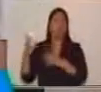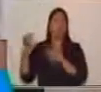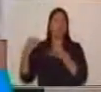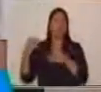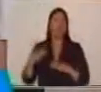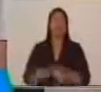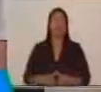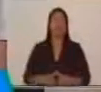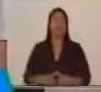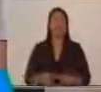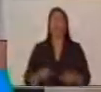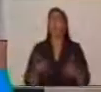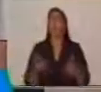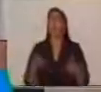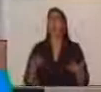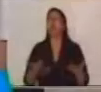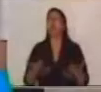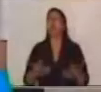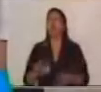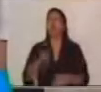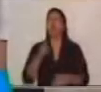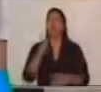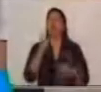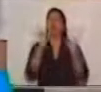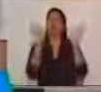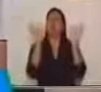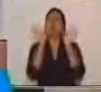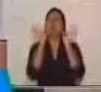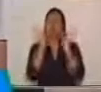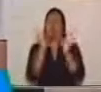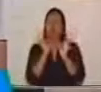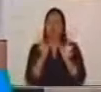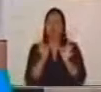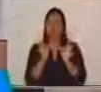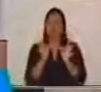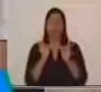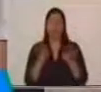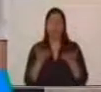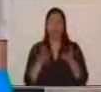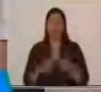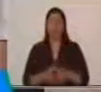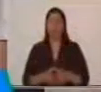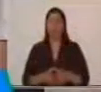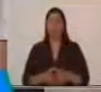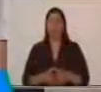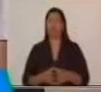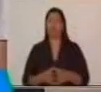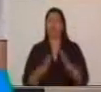una manifestación. Quiero que me acompañen, por favor, a leer el siguiente cartel.